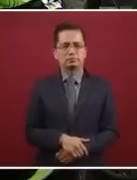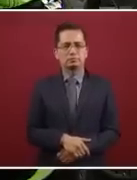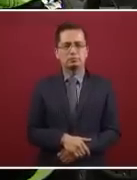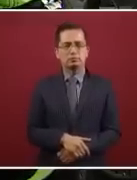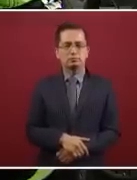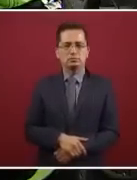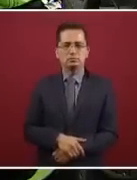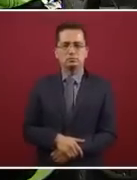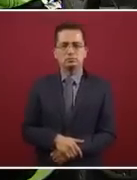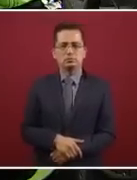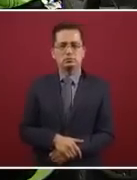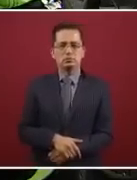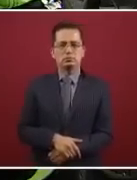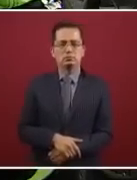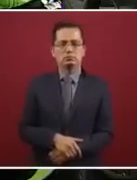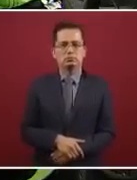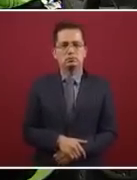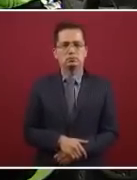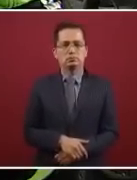una